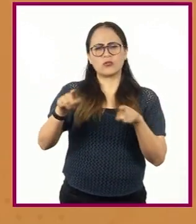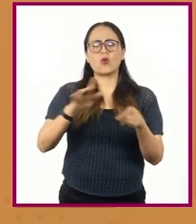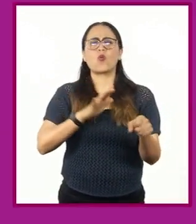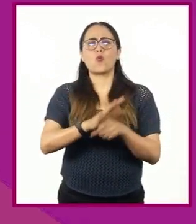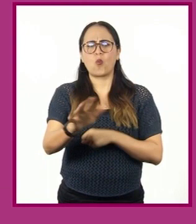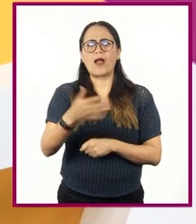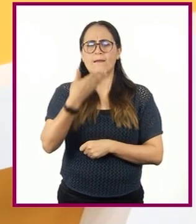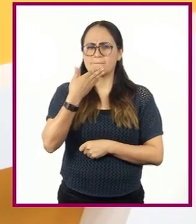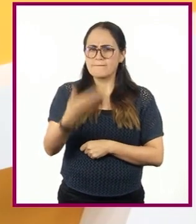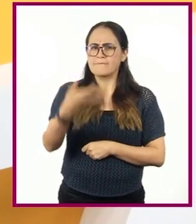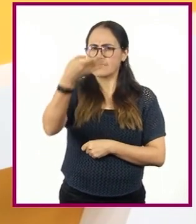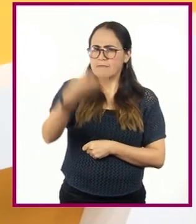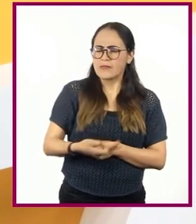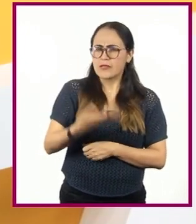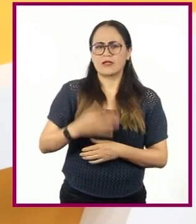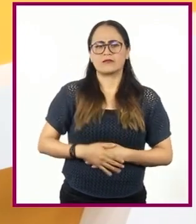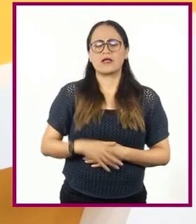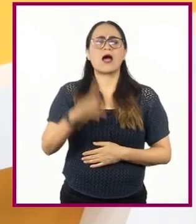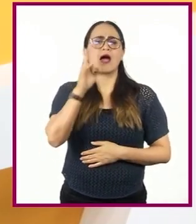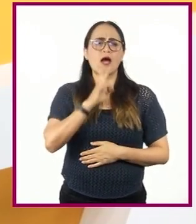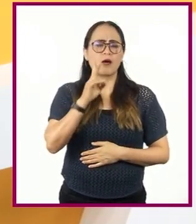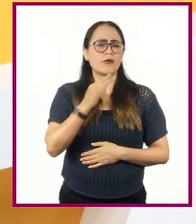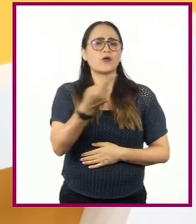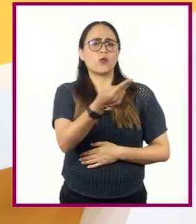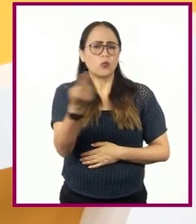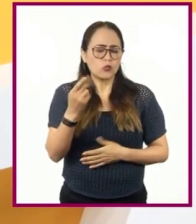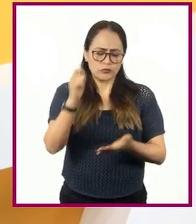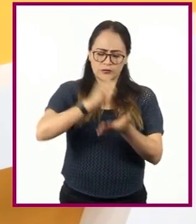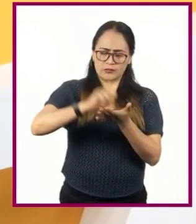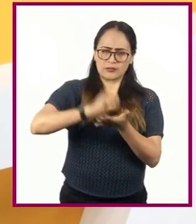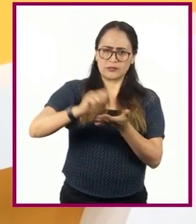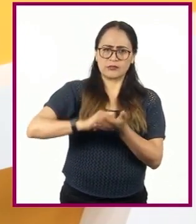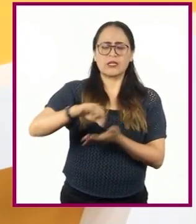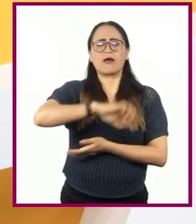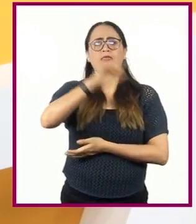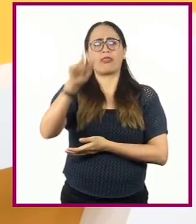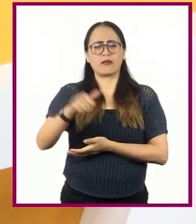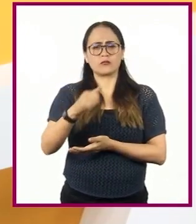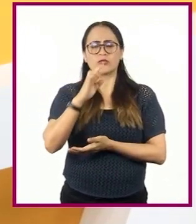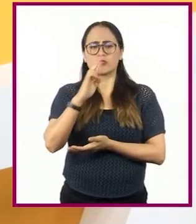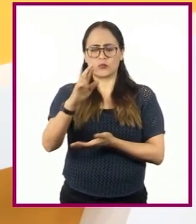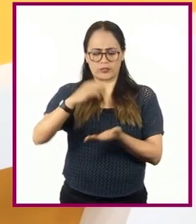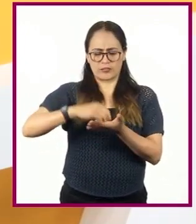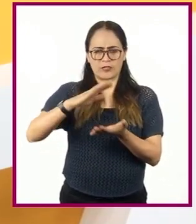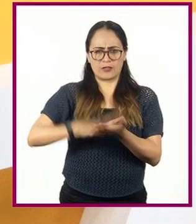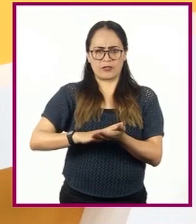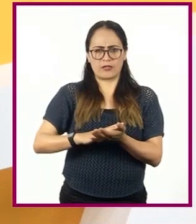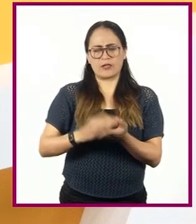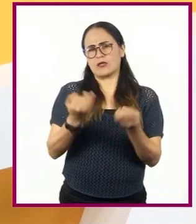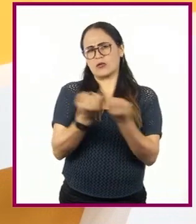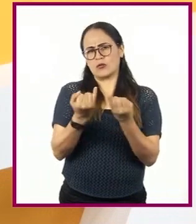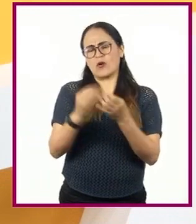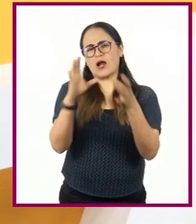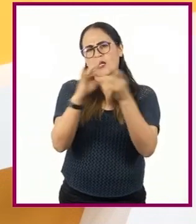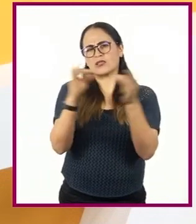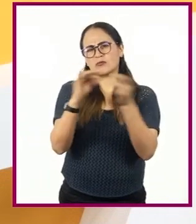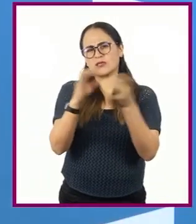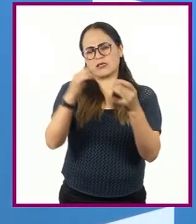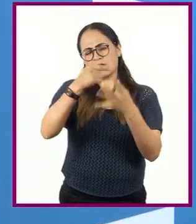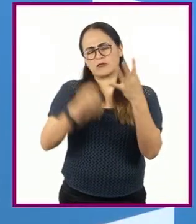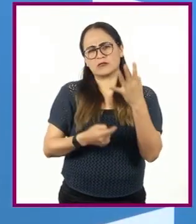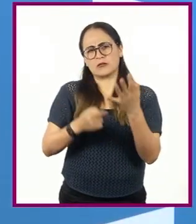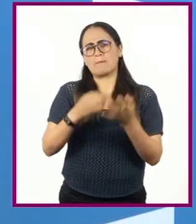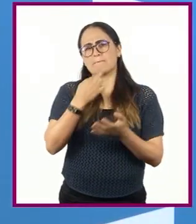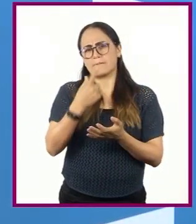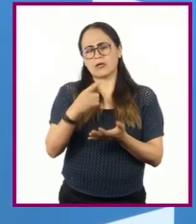Les invitamos a que realicen la operación y registren el resultado obtenido, así como los argumentos sobre la veracidad de este.